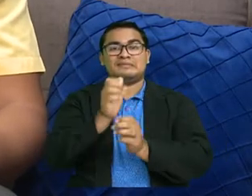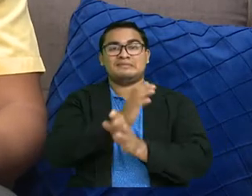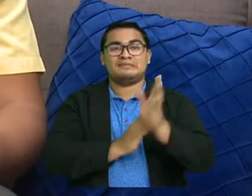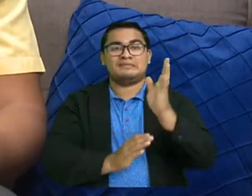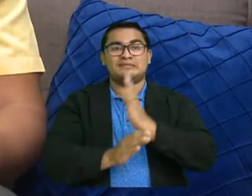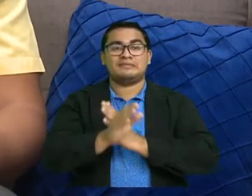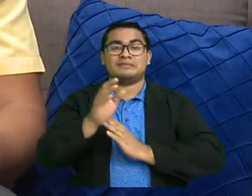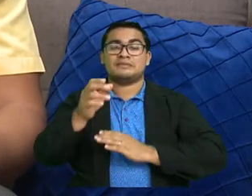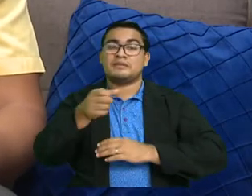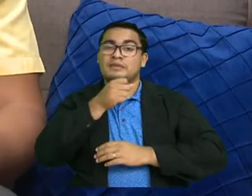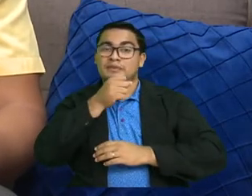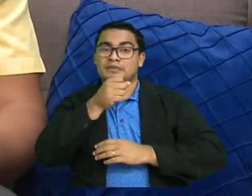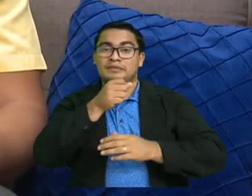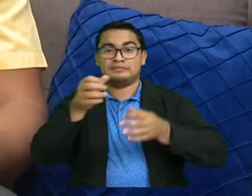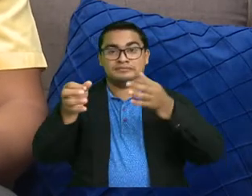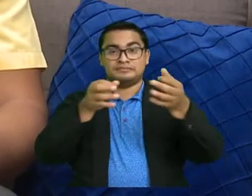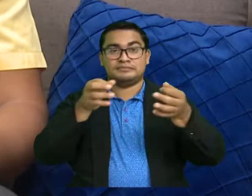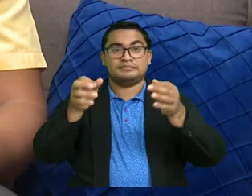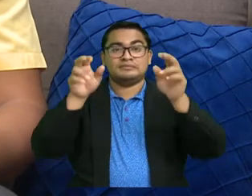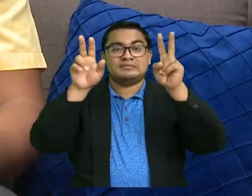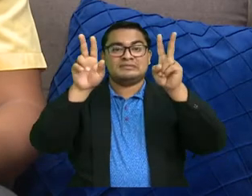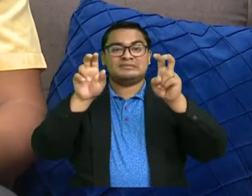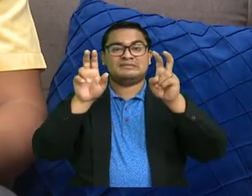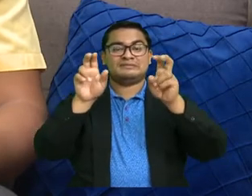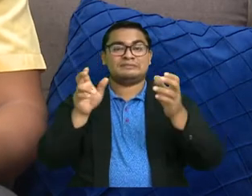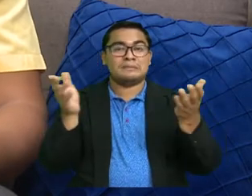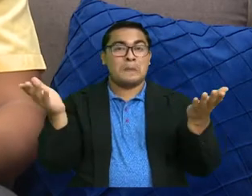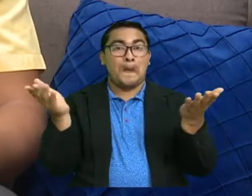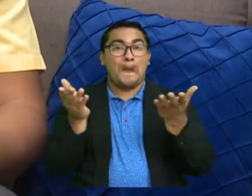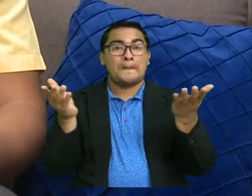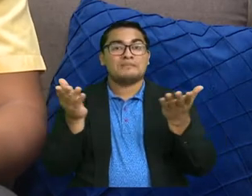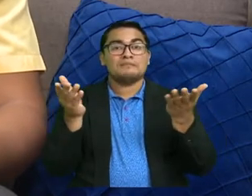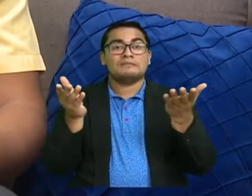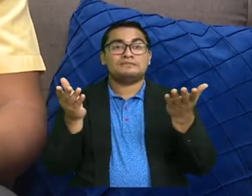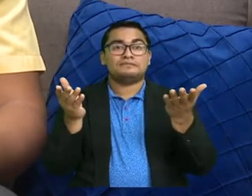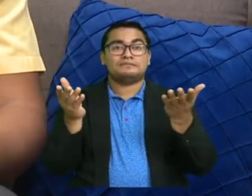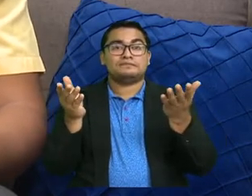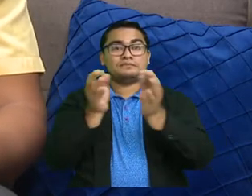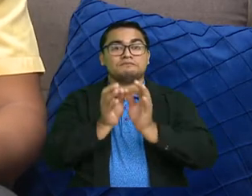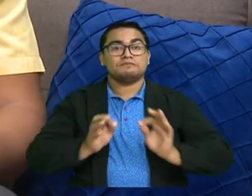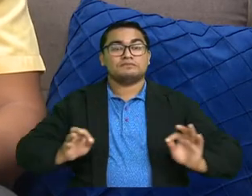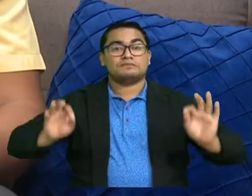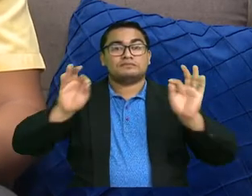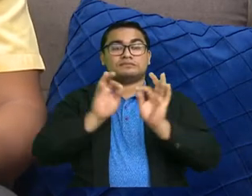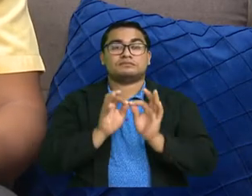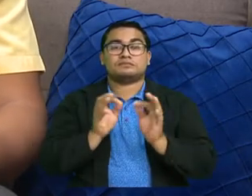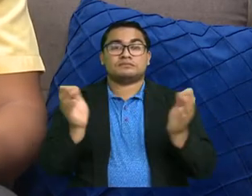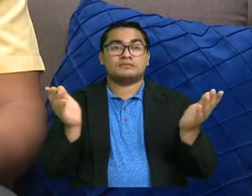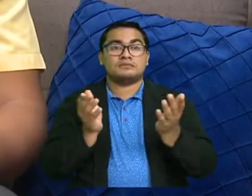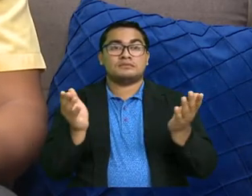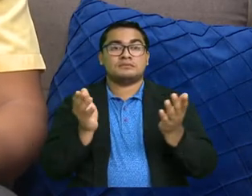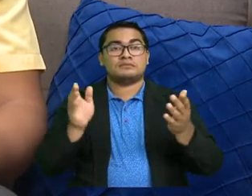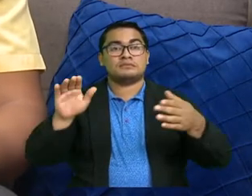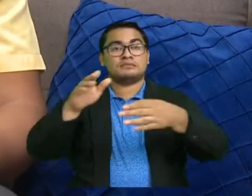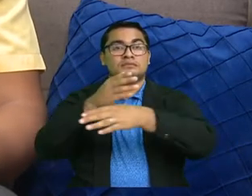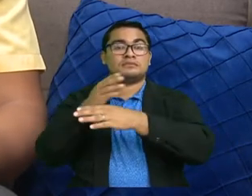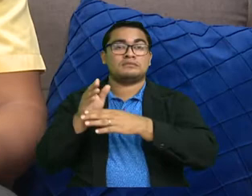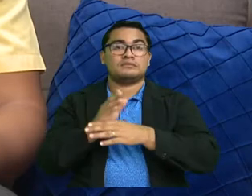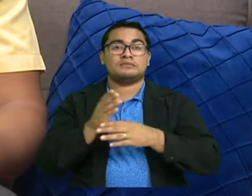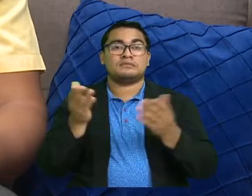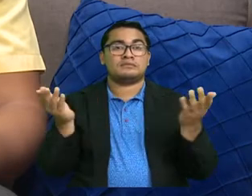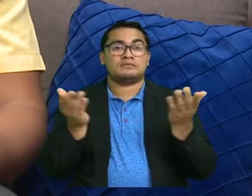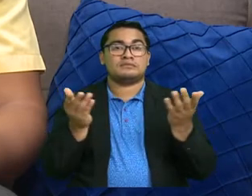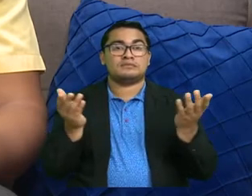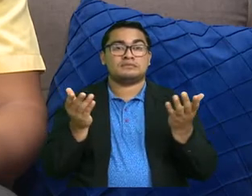nota informativa sobre este tema en el cual hemos recogido las principales impresiones respecto a